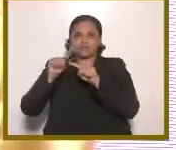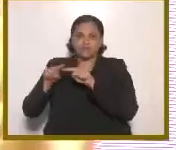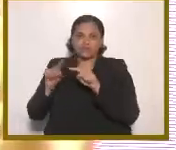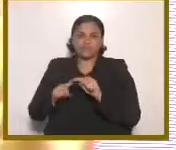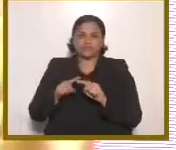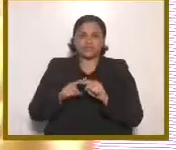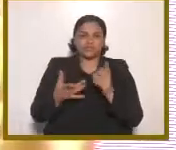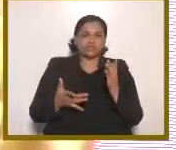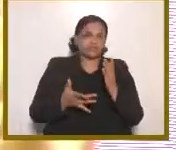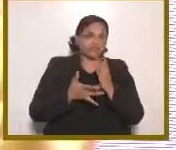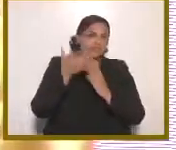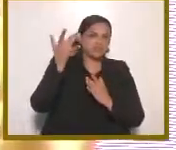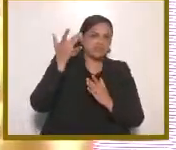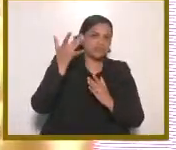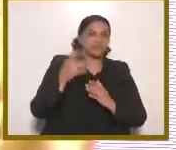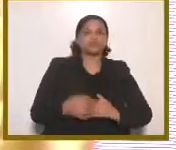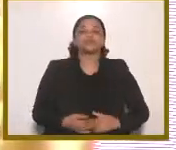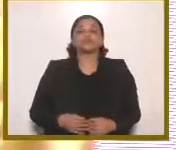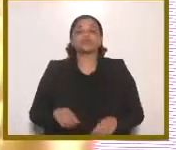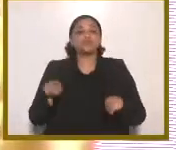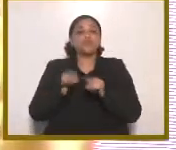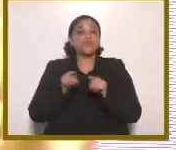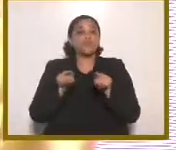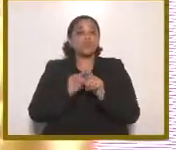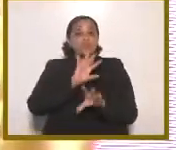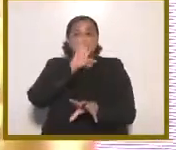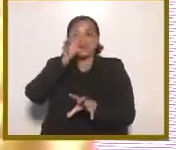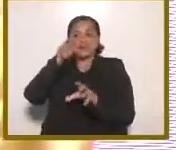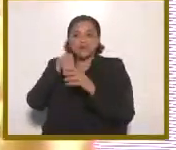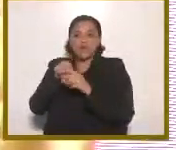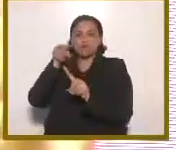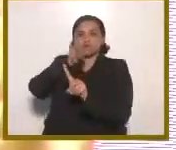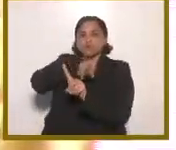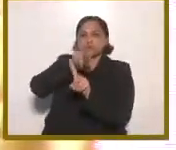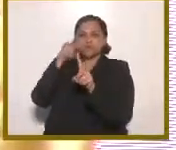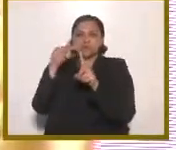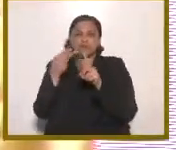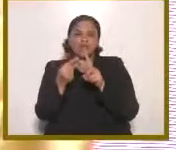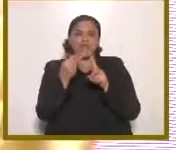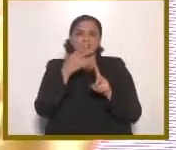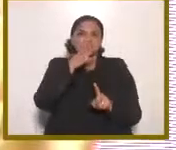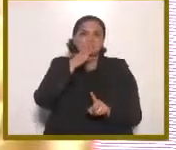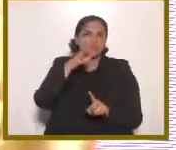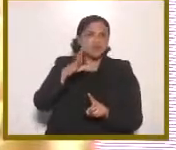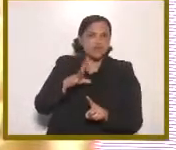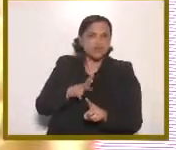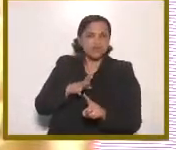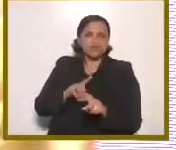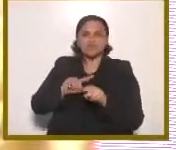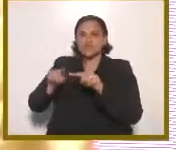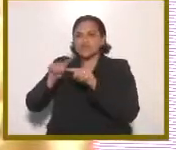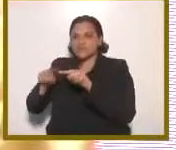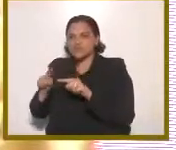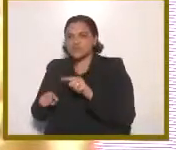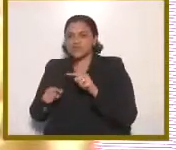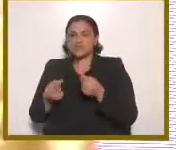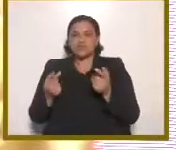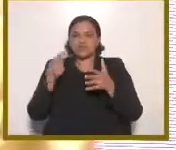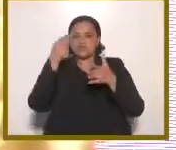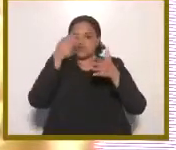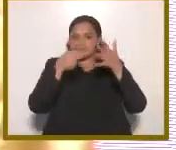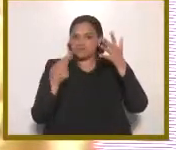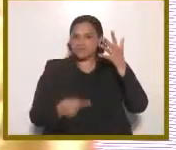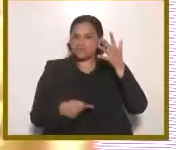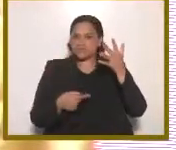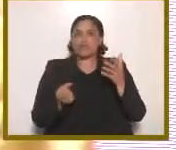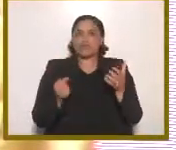digitales. Incorporar la perspectiva de género e interseccionalidad en los instrumentos jurídicos que emita la Junta